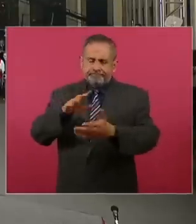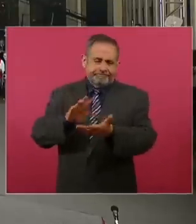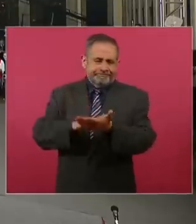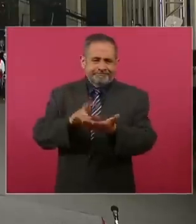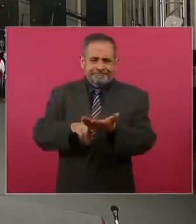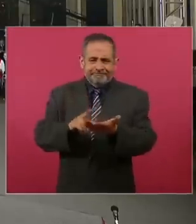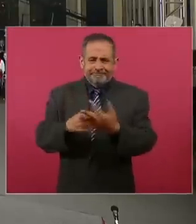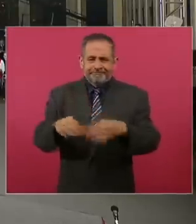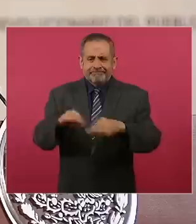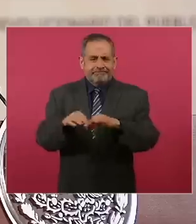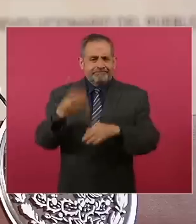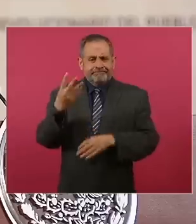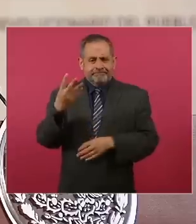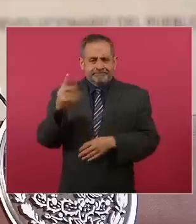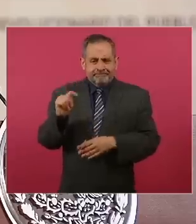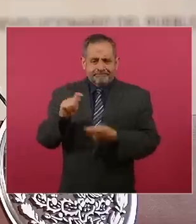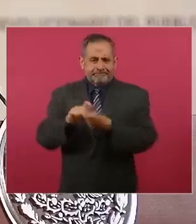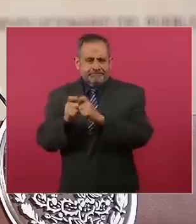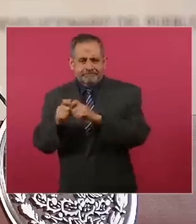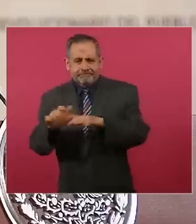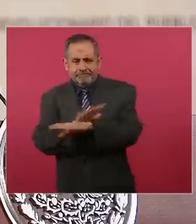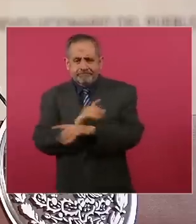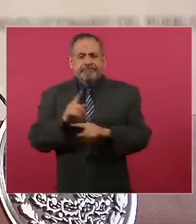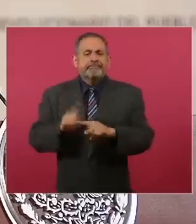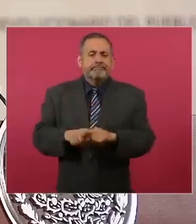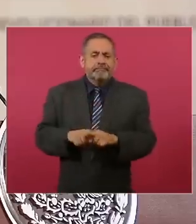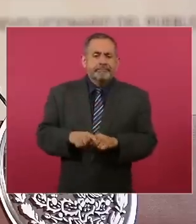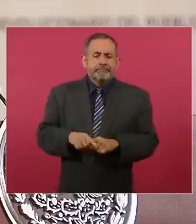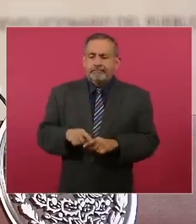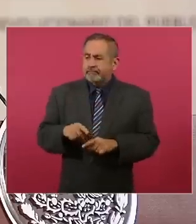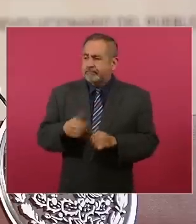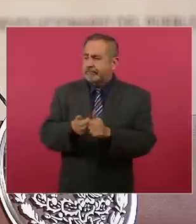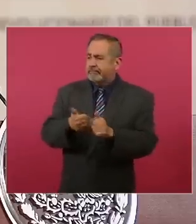fundamentales de la Cuarta Transformación, que es no dejar